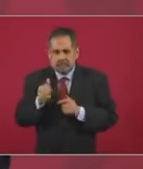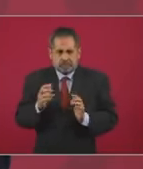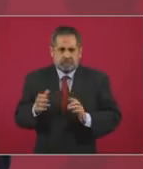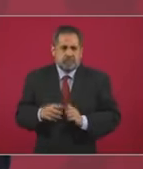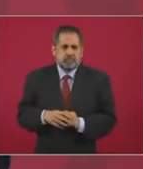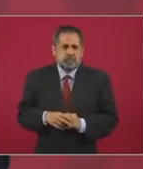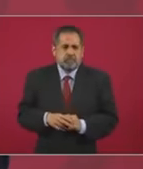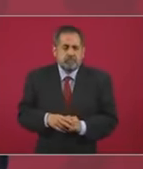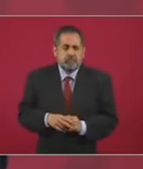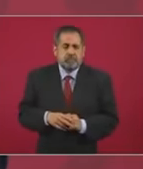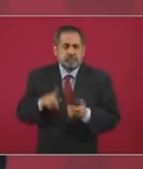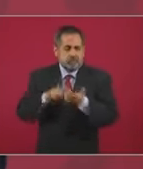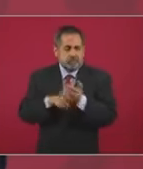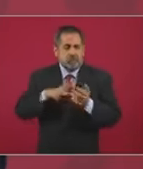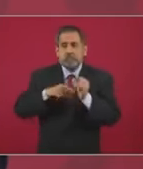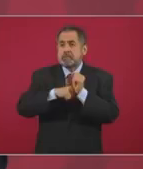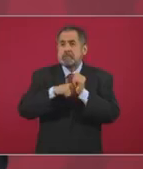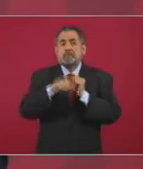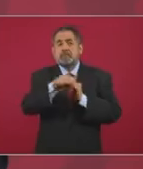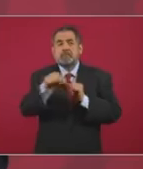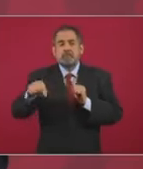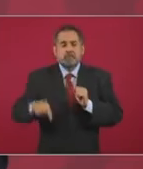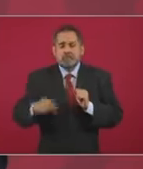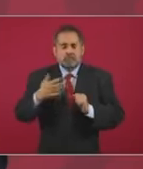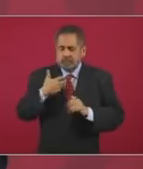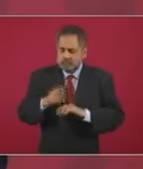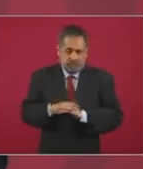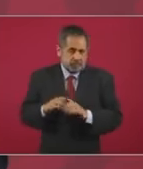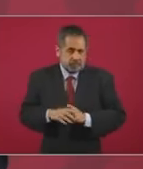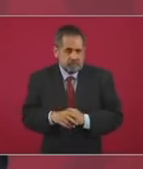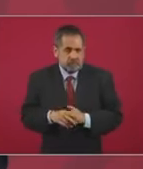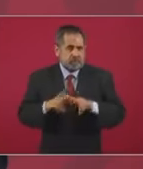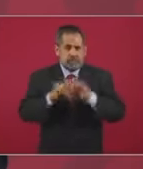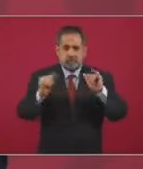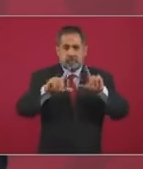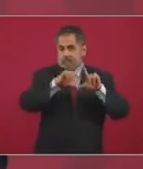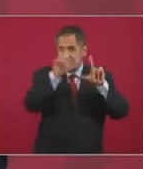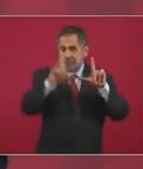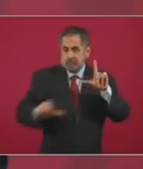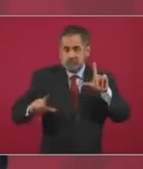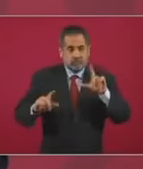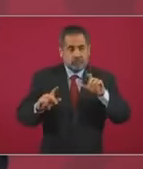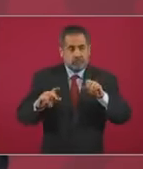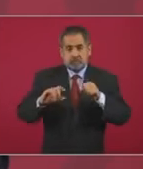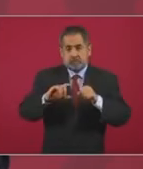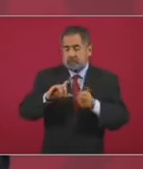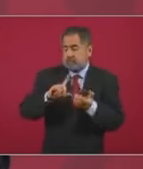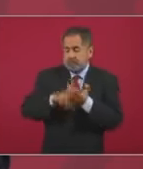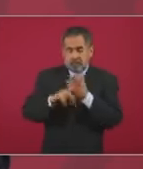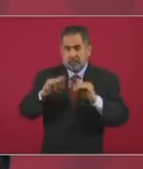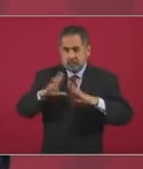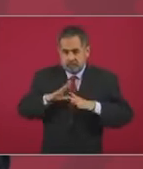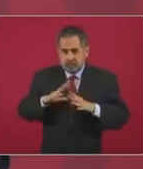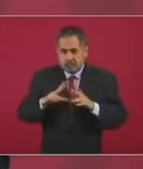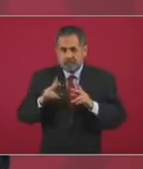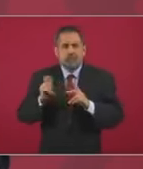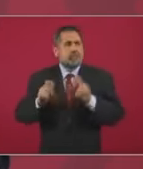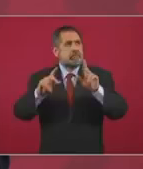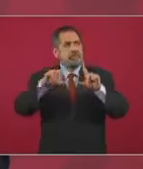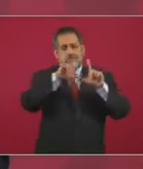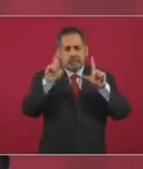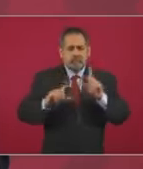de su presencia, repito, en ninguna parte del territorio nacional. Hay paz, hay